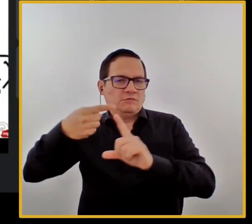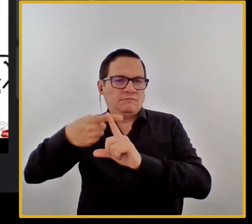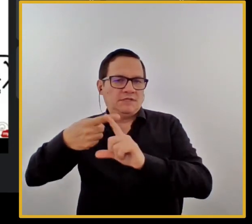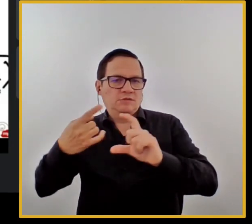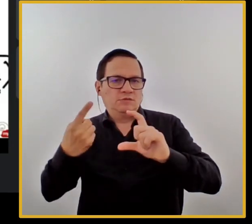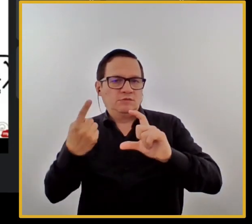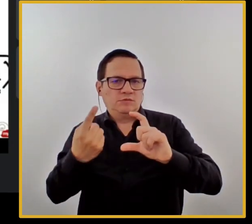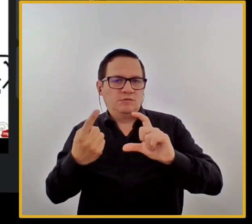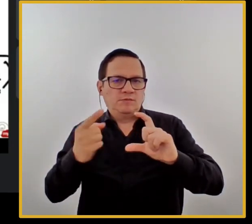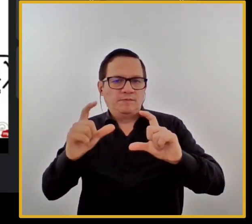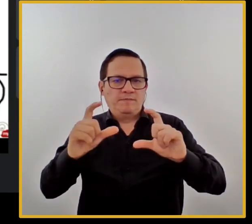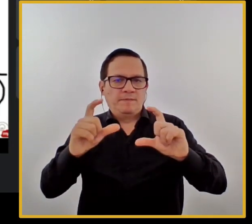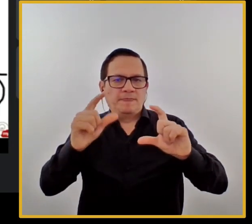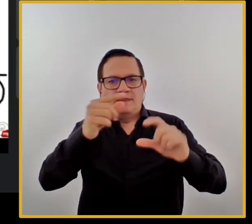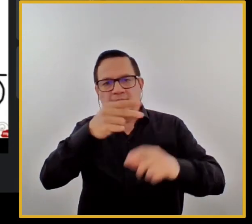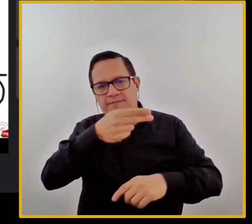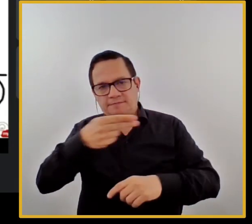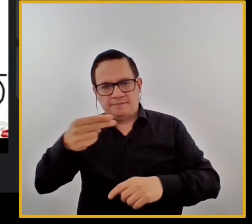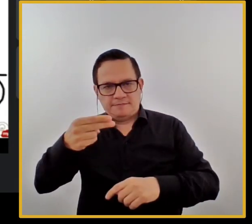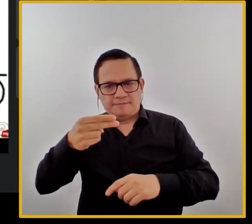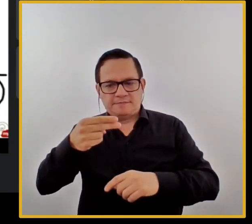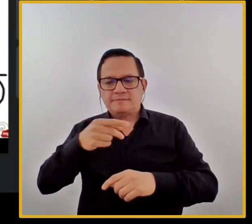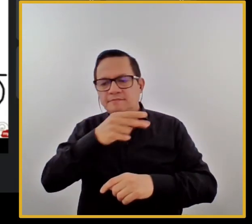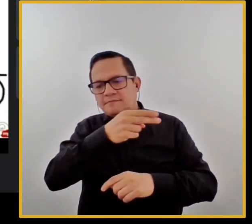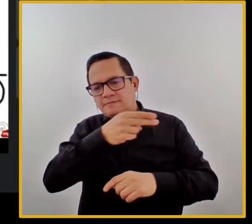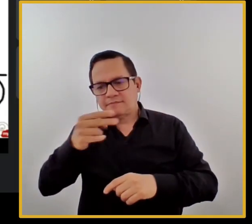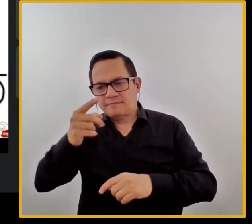y acá al otro lado